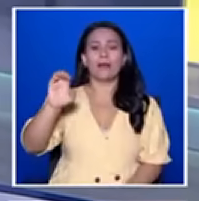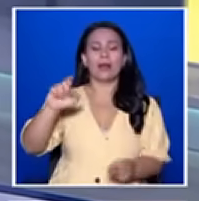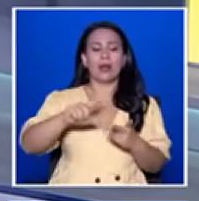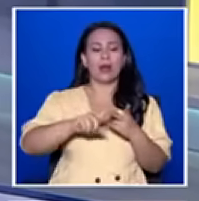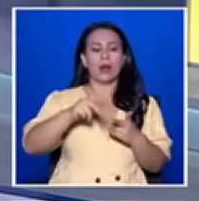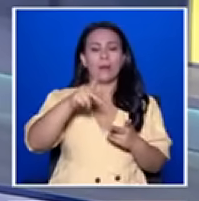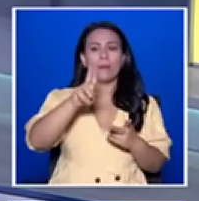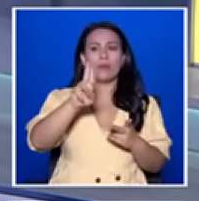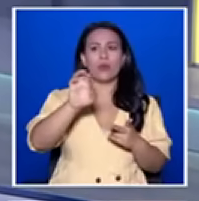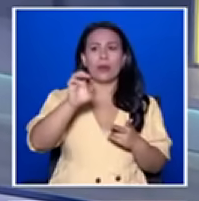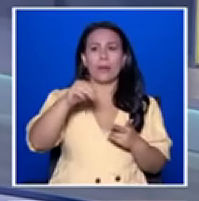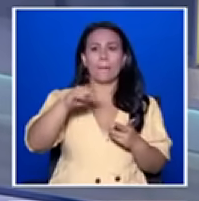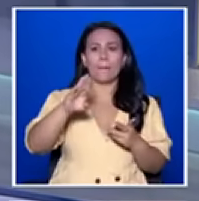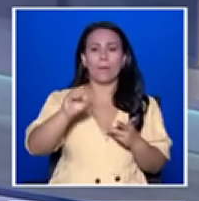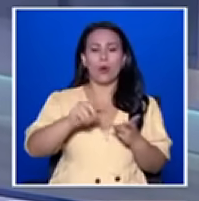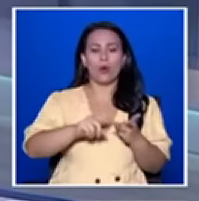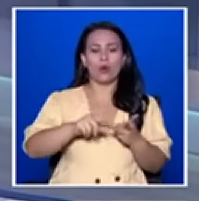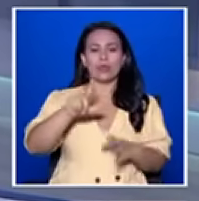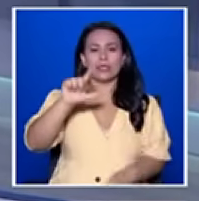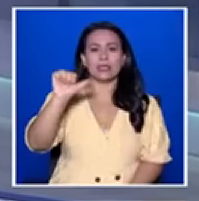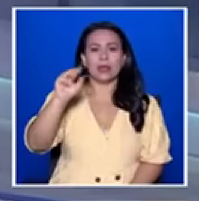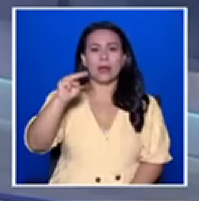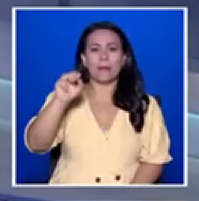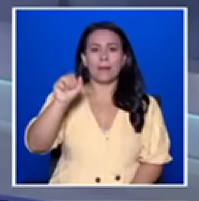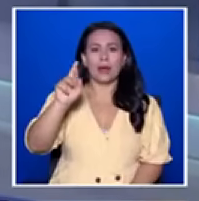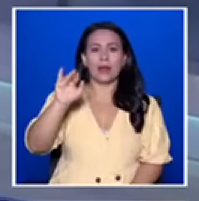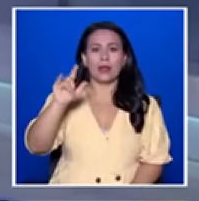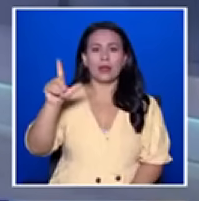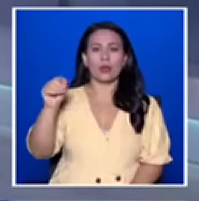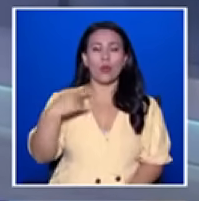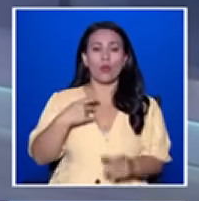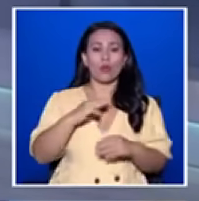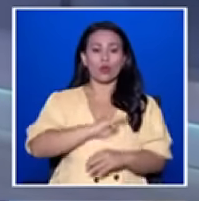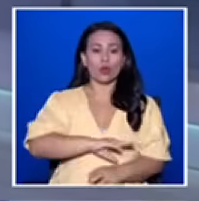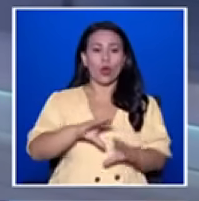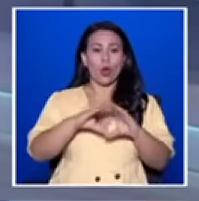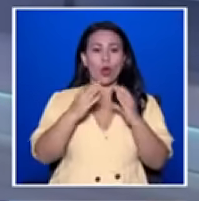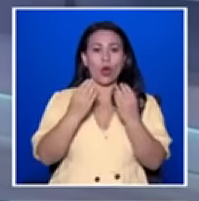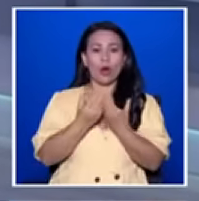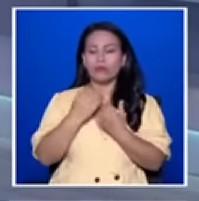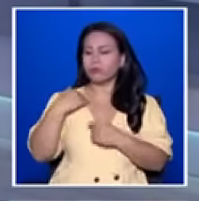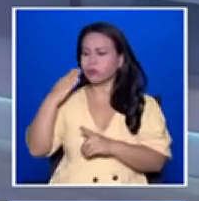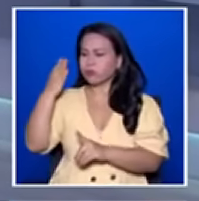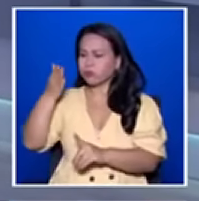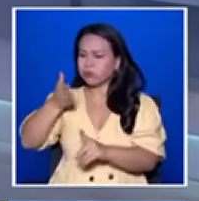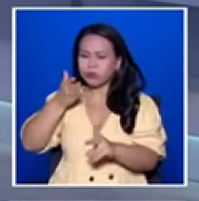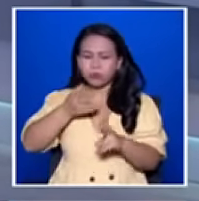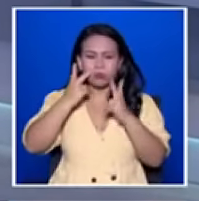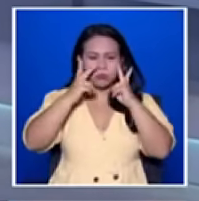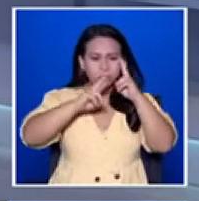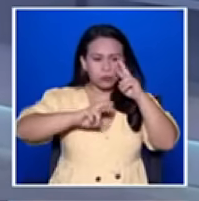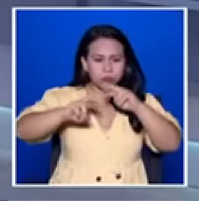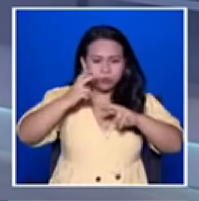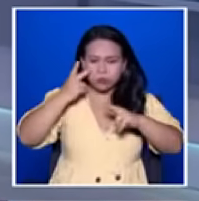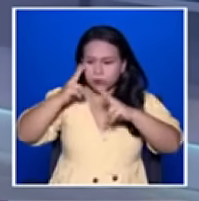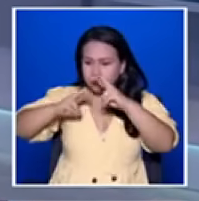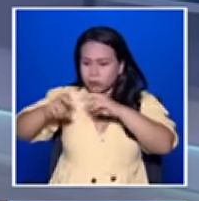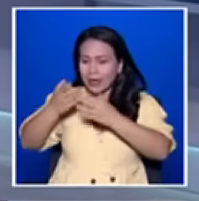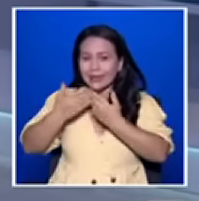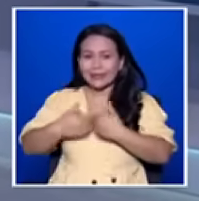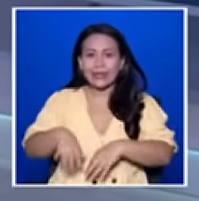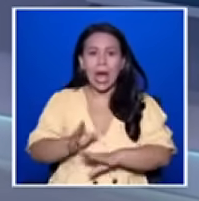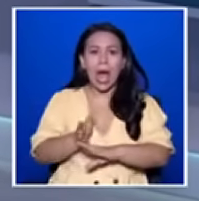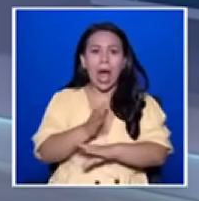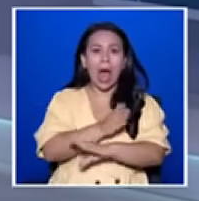y Ollambarillo. Sí, el municipio activó el COE y en conjunto con el Ministerio del Interior se ha iniciado una investigación ya